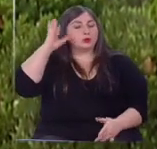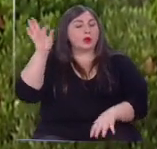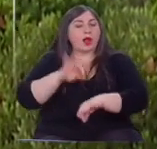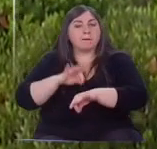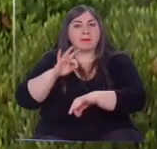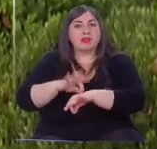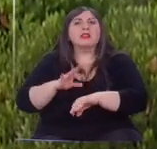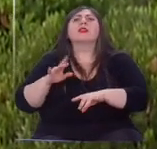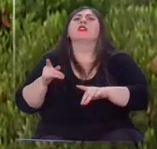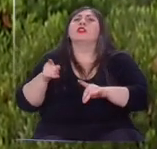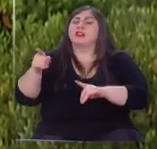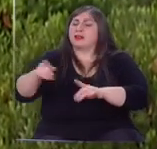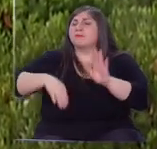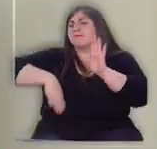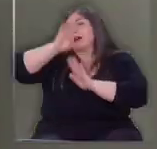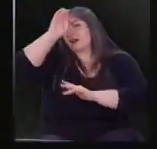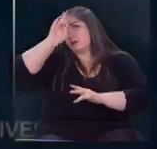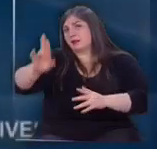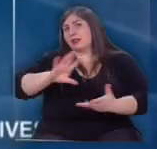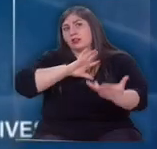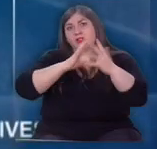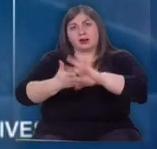los epidemiólogos más respetados del mundo.